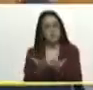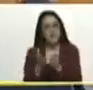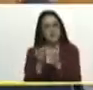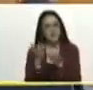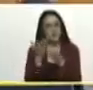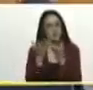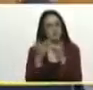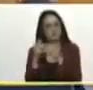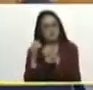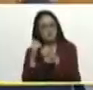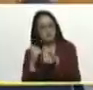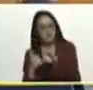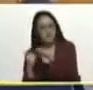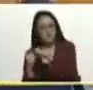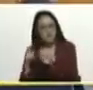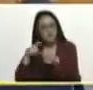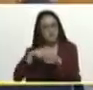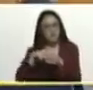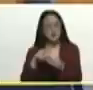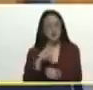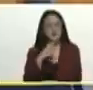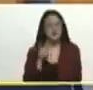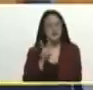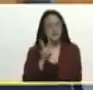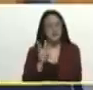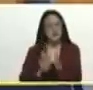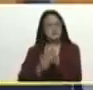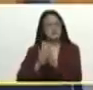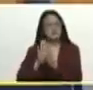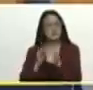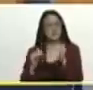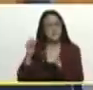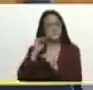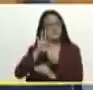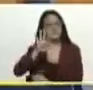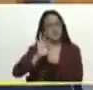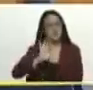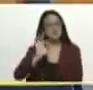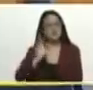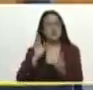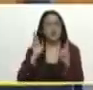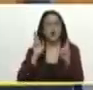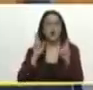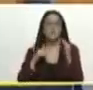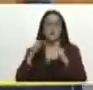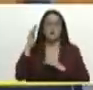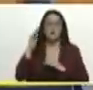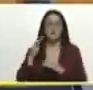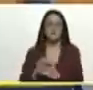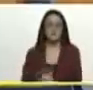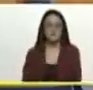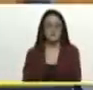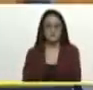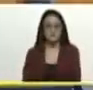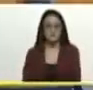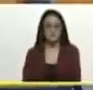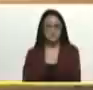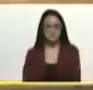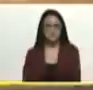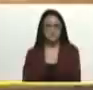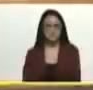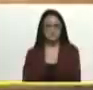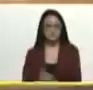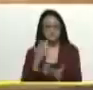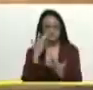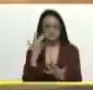organismos, que Venezuela va a tener un crecimiento superior al 5%, yo aspiro que sea más, y ya vemos